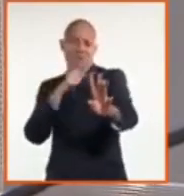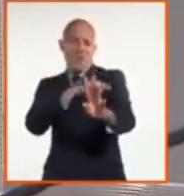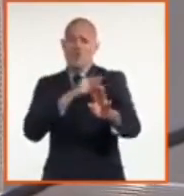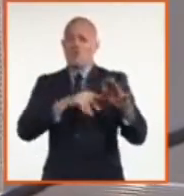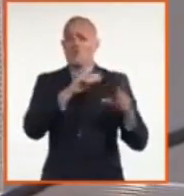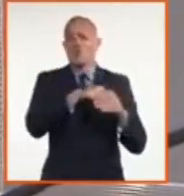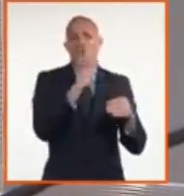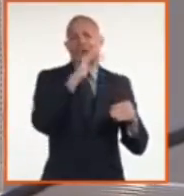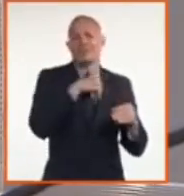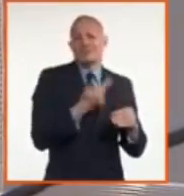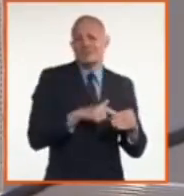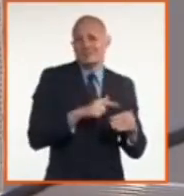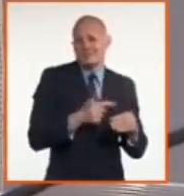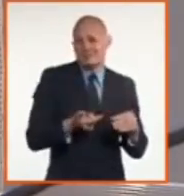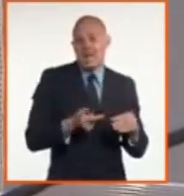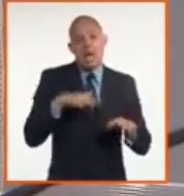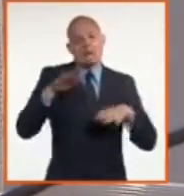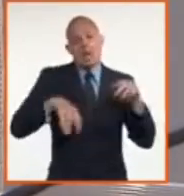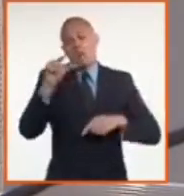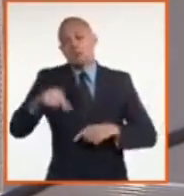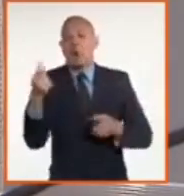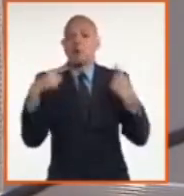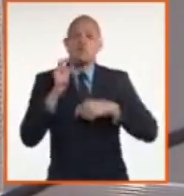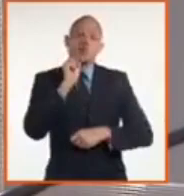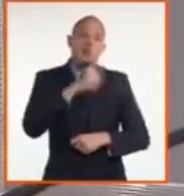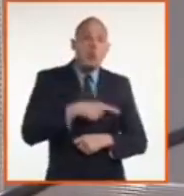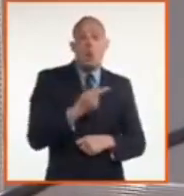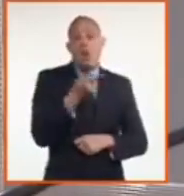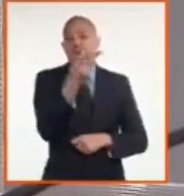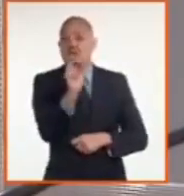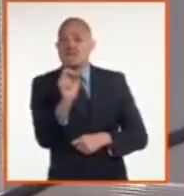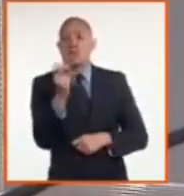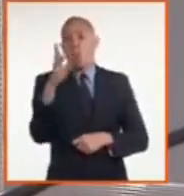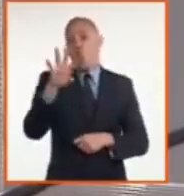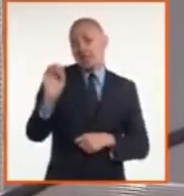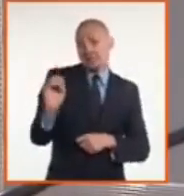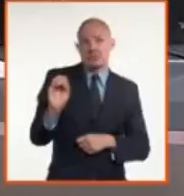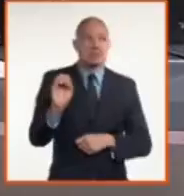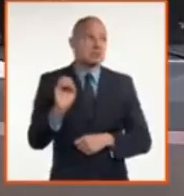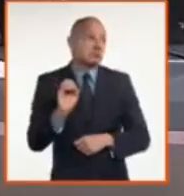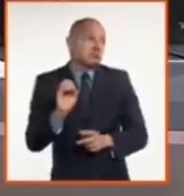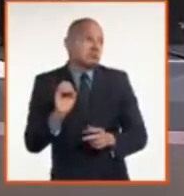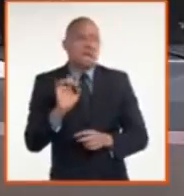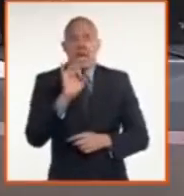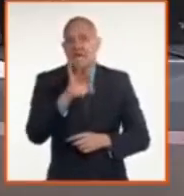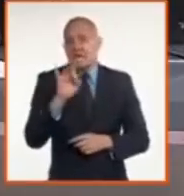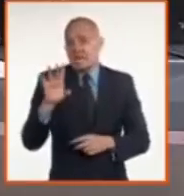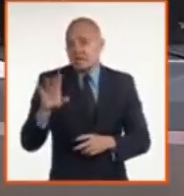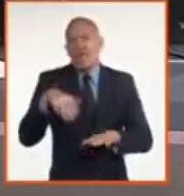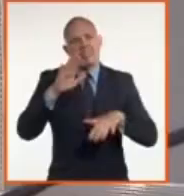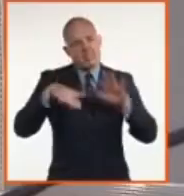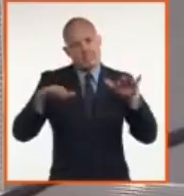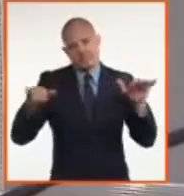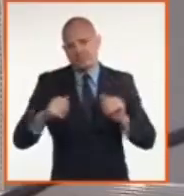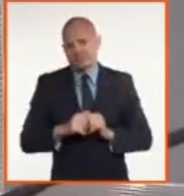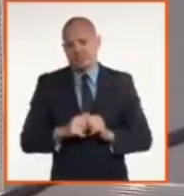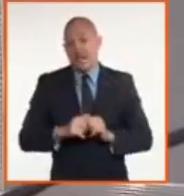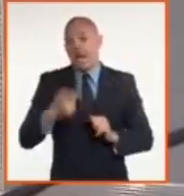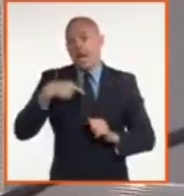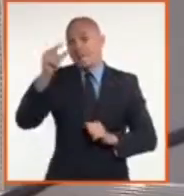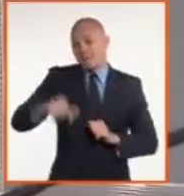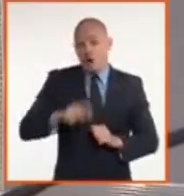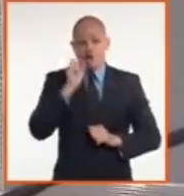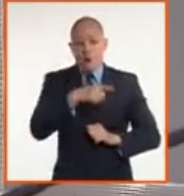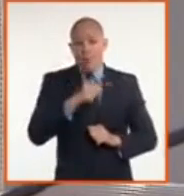20 30 40 independencia y por supuesto más personas en total podrán acceder entonces esa es una información que es